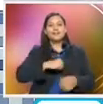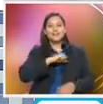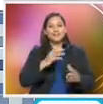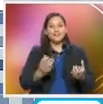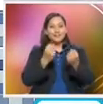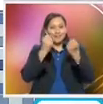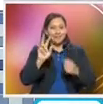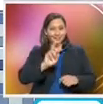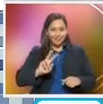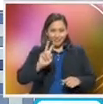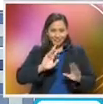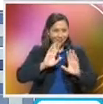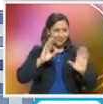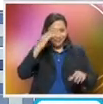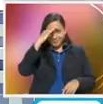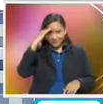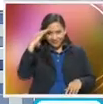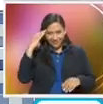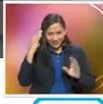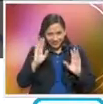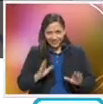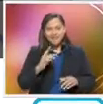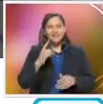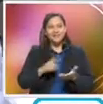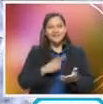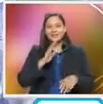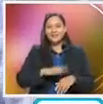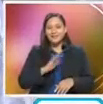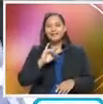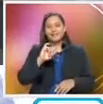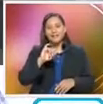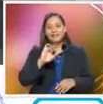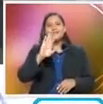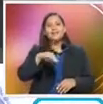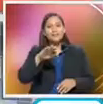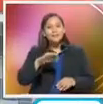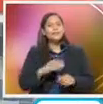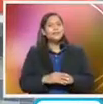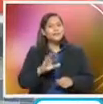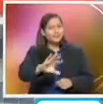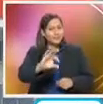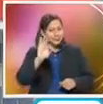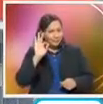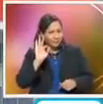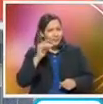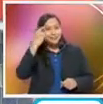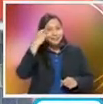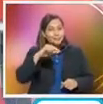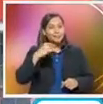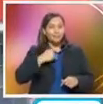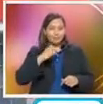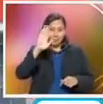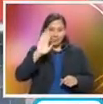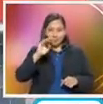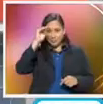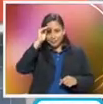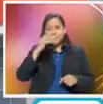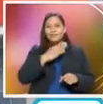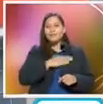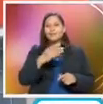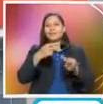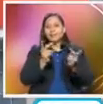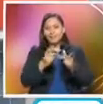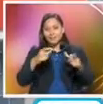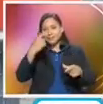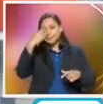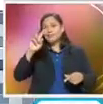viernes. Llegamos, lo logramos. Eso Una vez está más. muy bien. Sí. Oye, escogiste, para mi parecer, un muy buen platillo